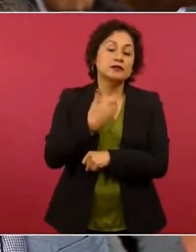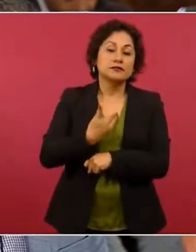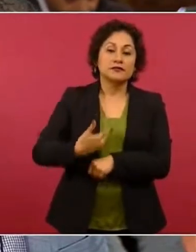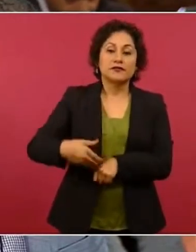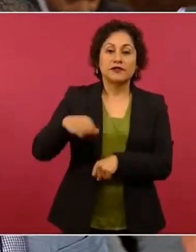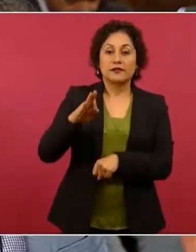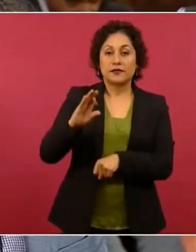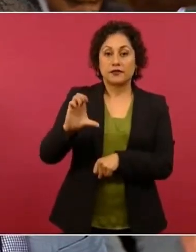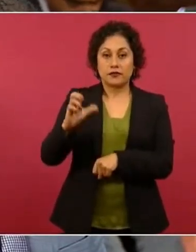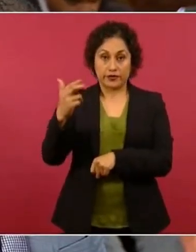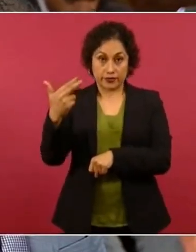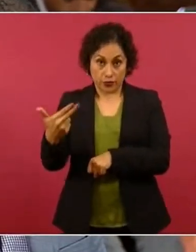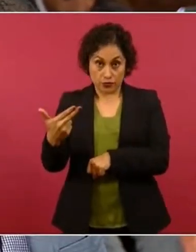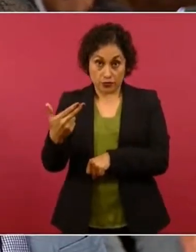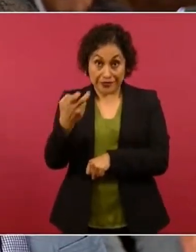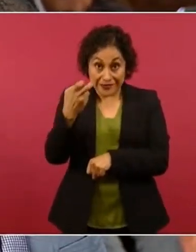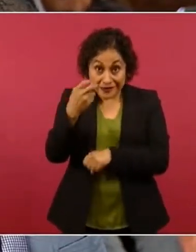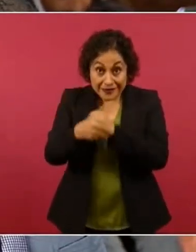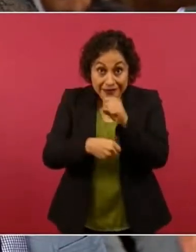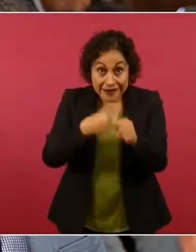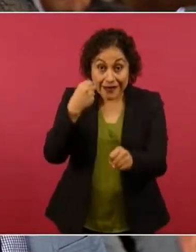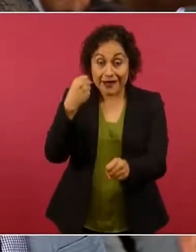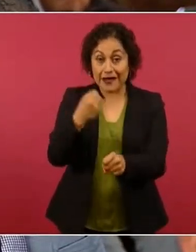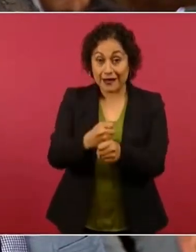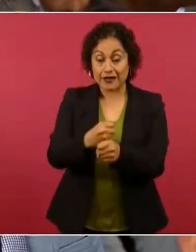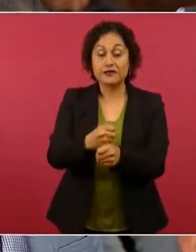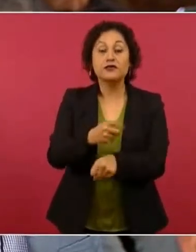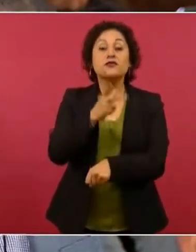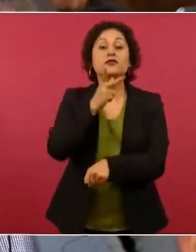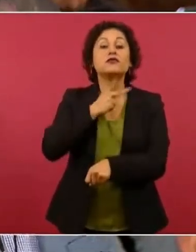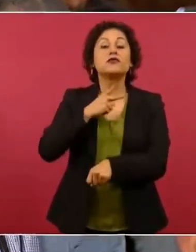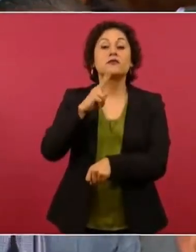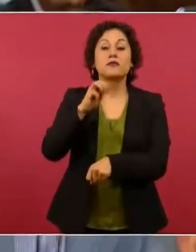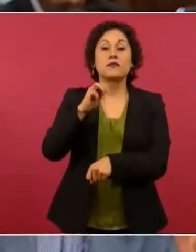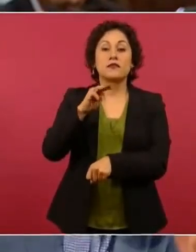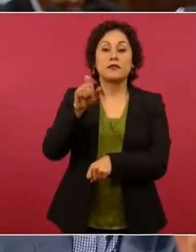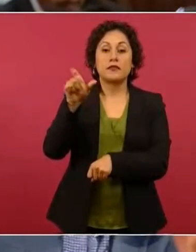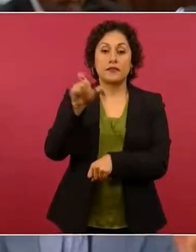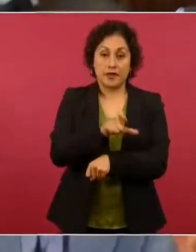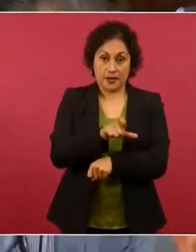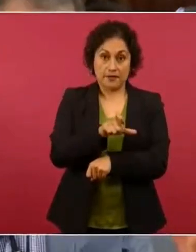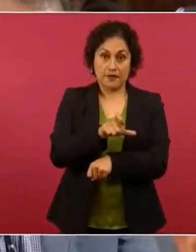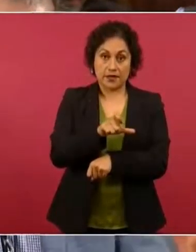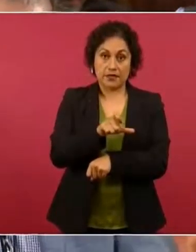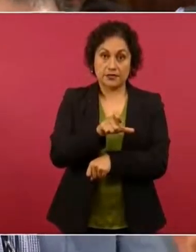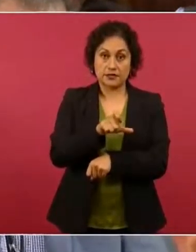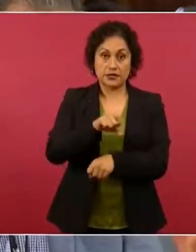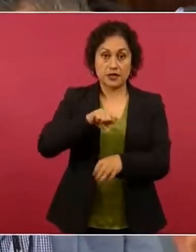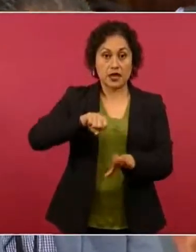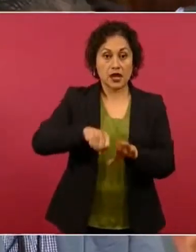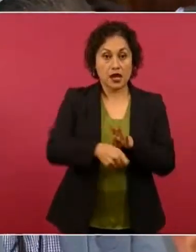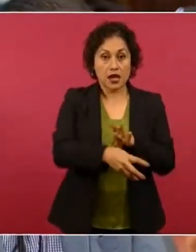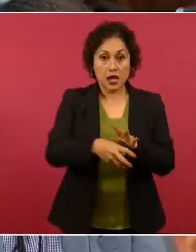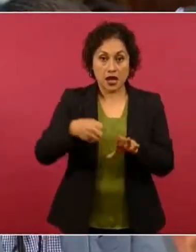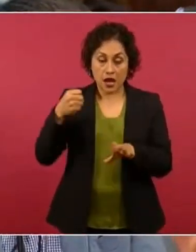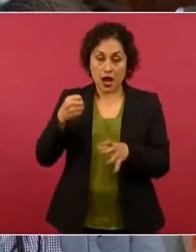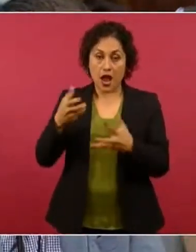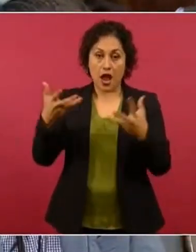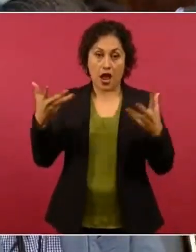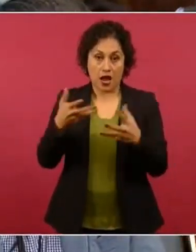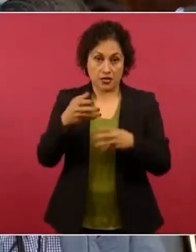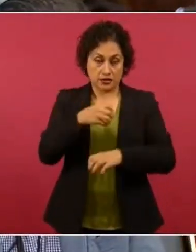en ese año presidente Pemex a través de Pemex de exploración y producción